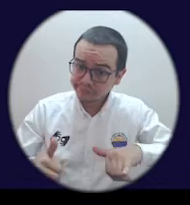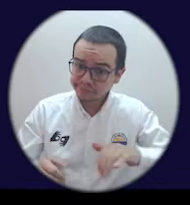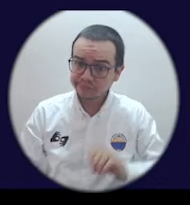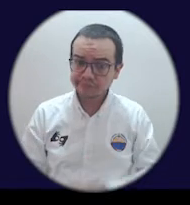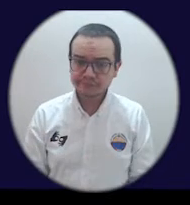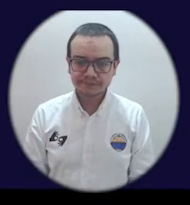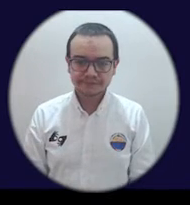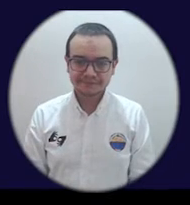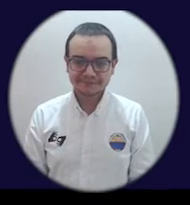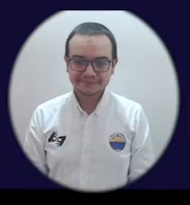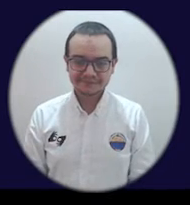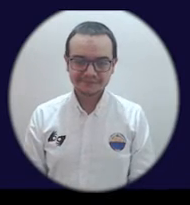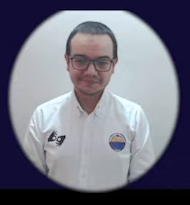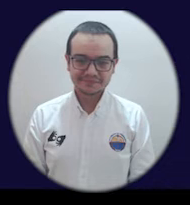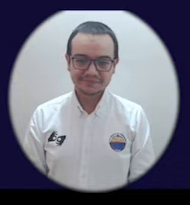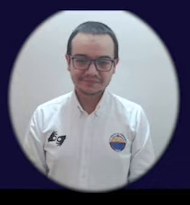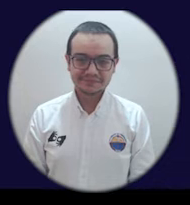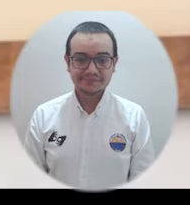sucediendo.